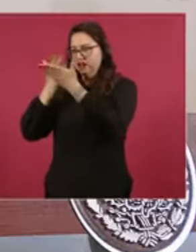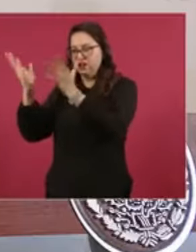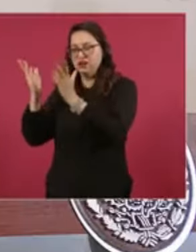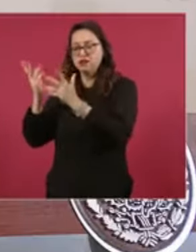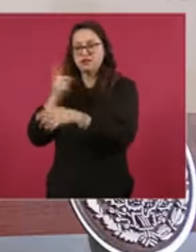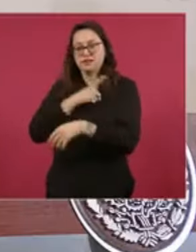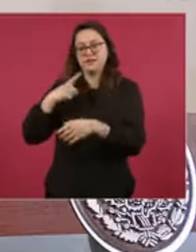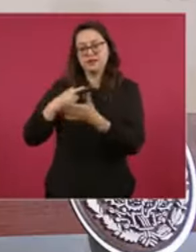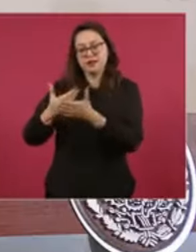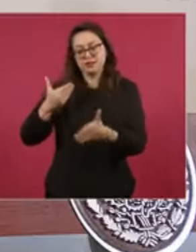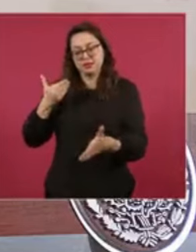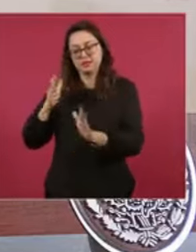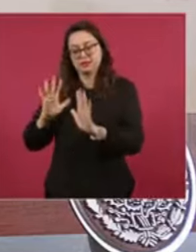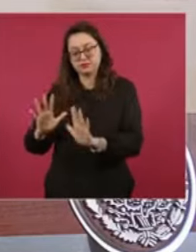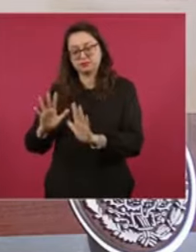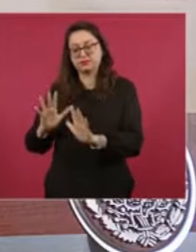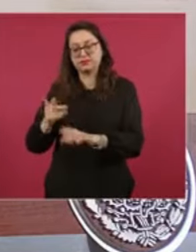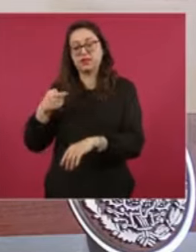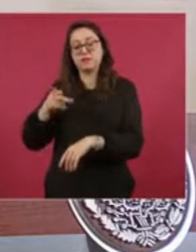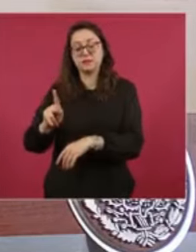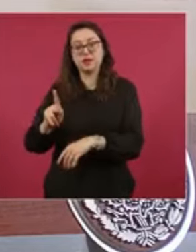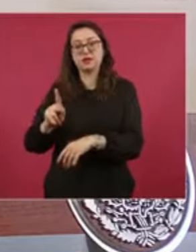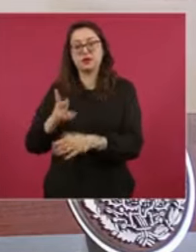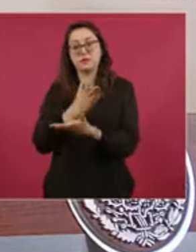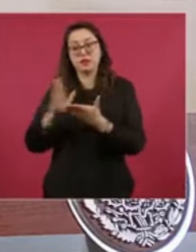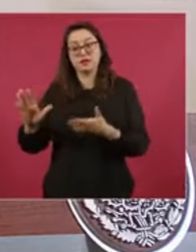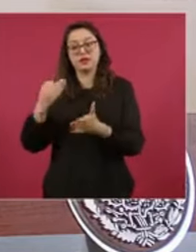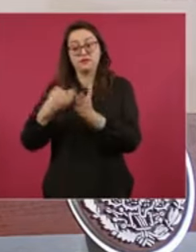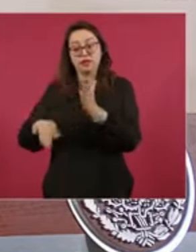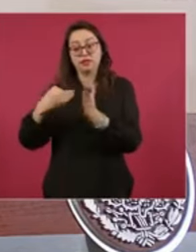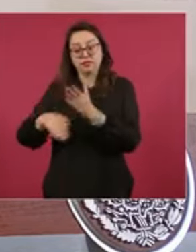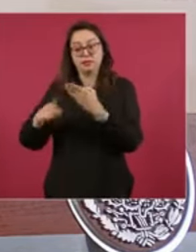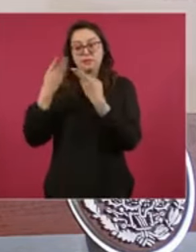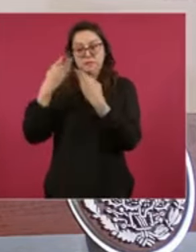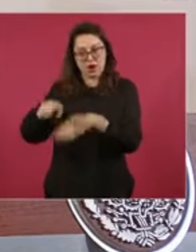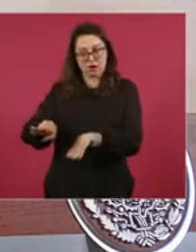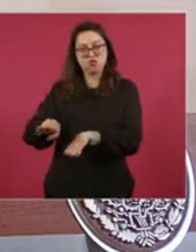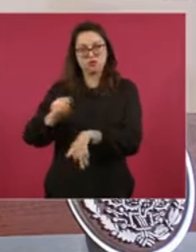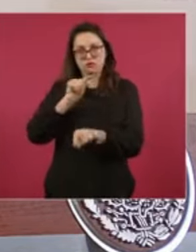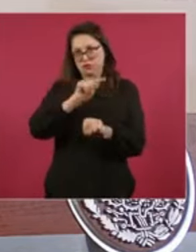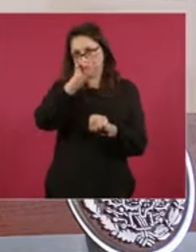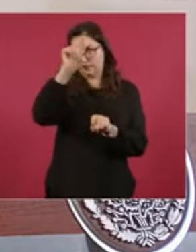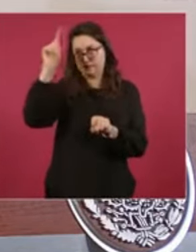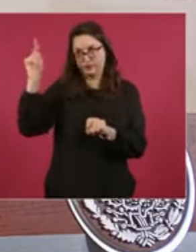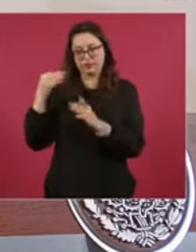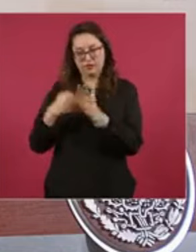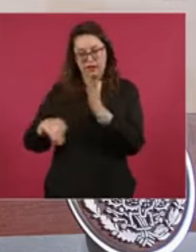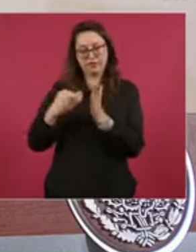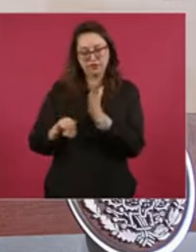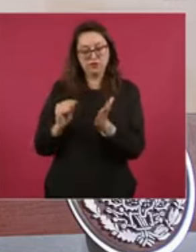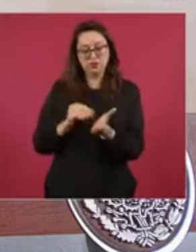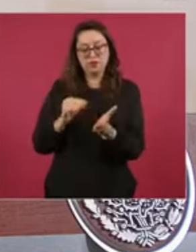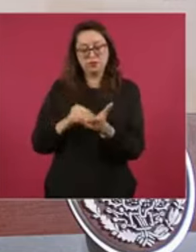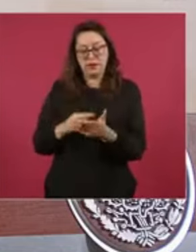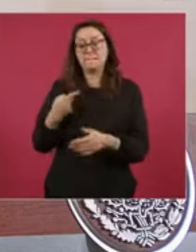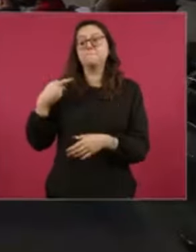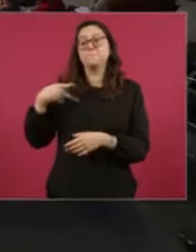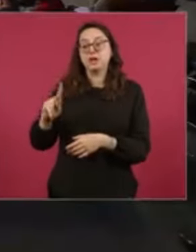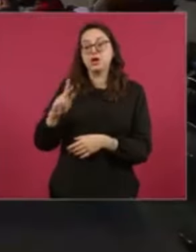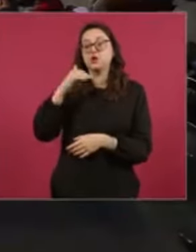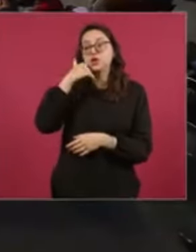busca mejorar cada día la pensión bienestar, y el presidente ya lo ha demostrado a cada uno de ustedes. La pensión ya es un